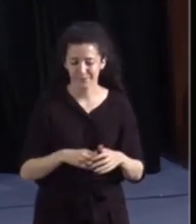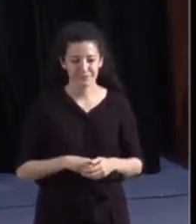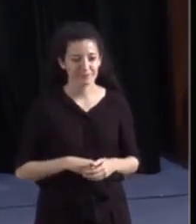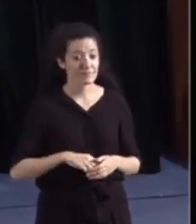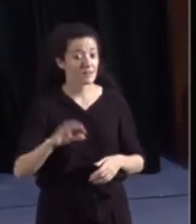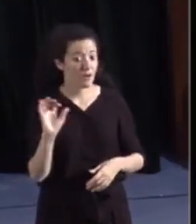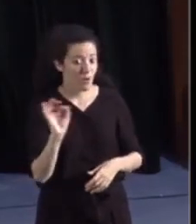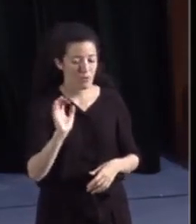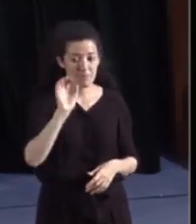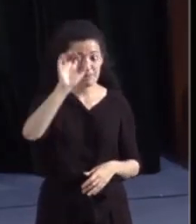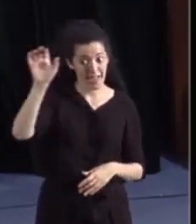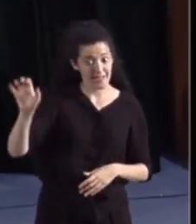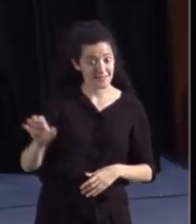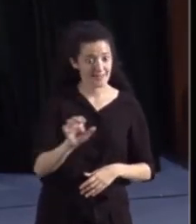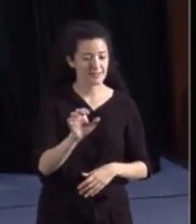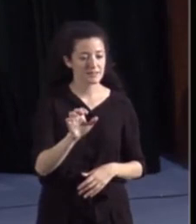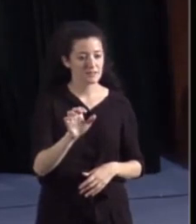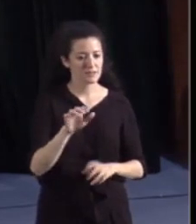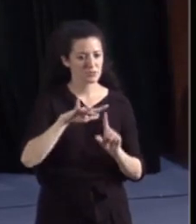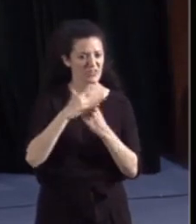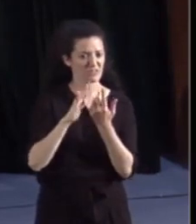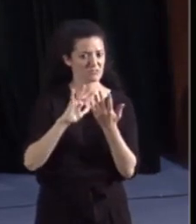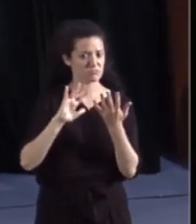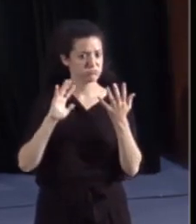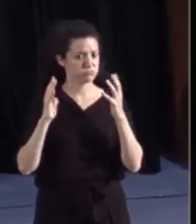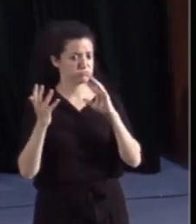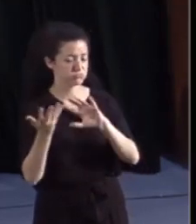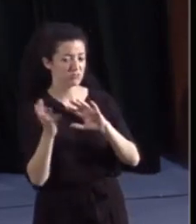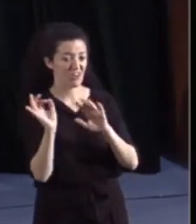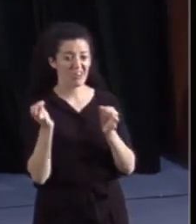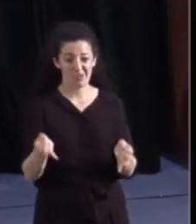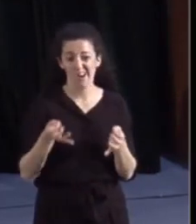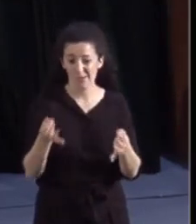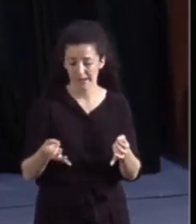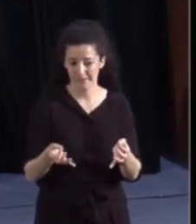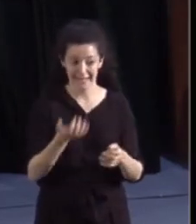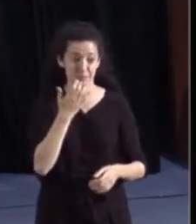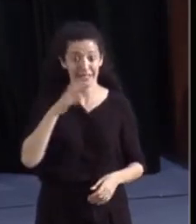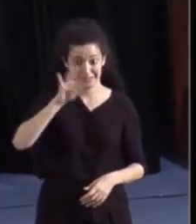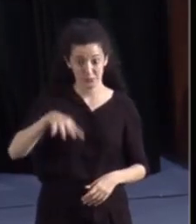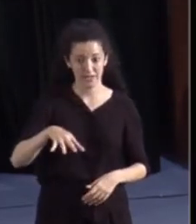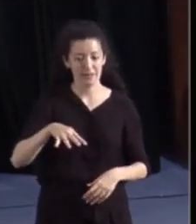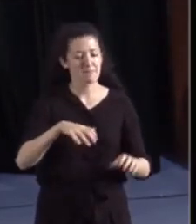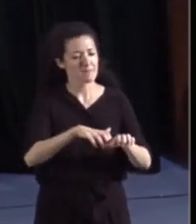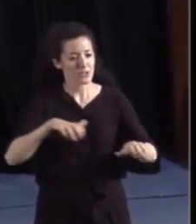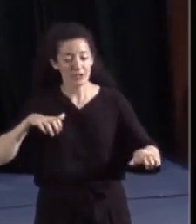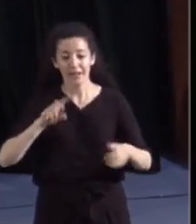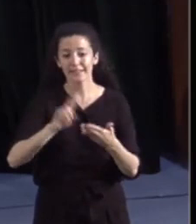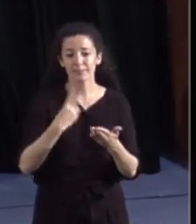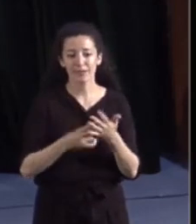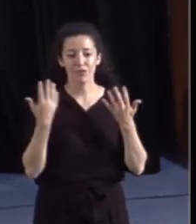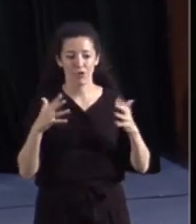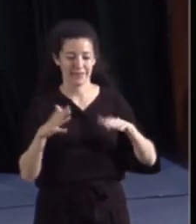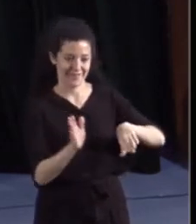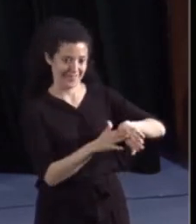cambiar? Por ejemplo, en Cataluña, TV3, normalmente tenemos la intérprete a la izquierda. Entonces, a lo mejor estos